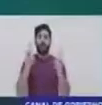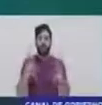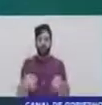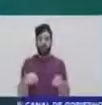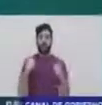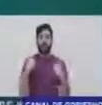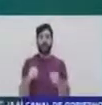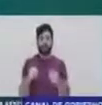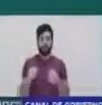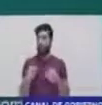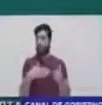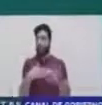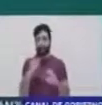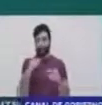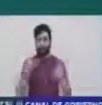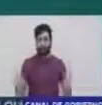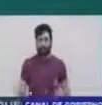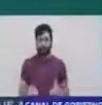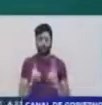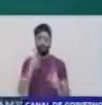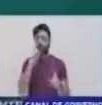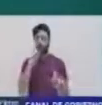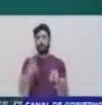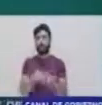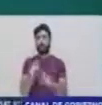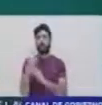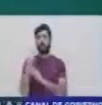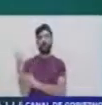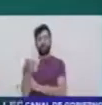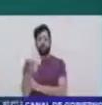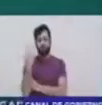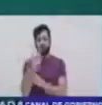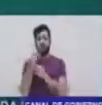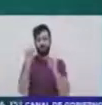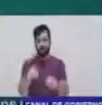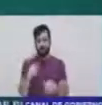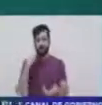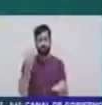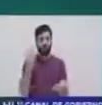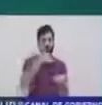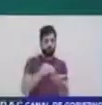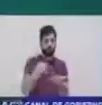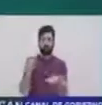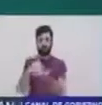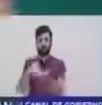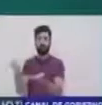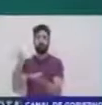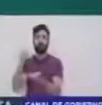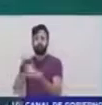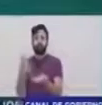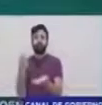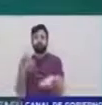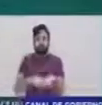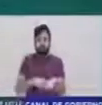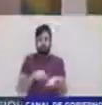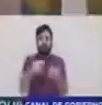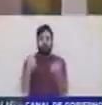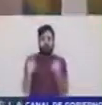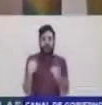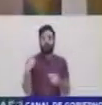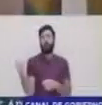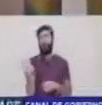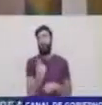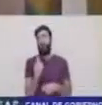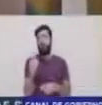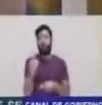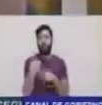realizar, pues Claudia, en este caso ya se ha podido desarrollar todo eso, pero es importante que se siga implementando después de hacer estos